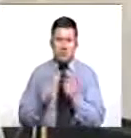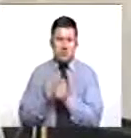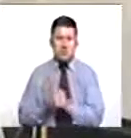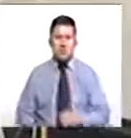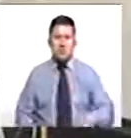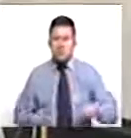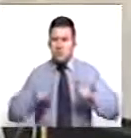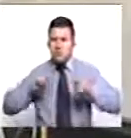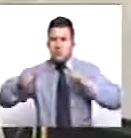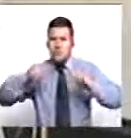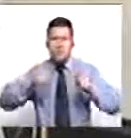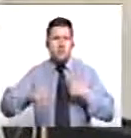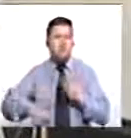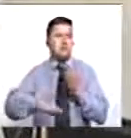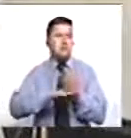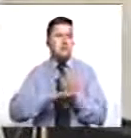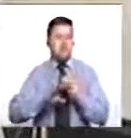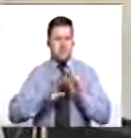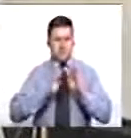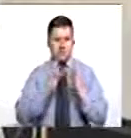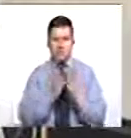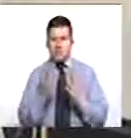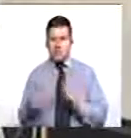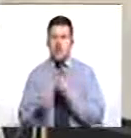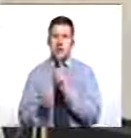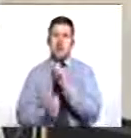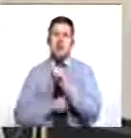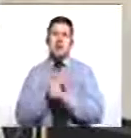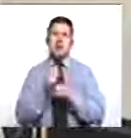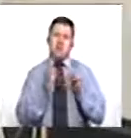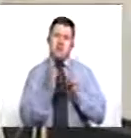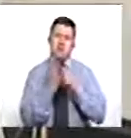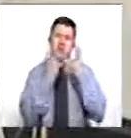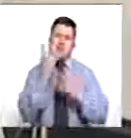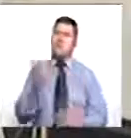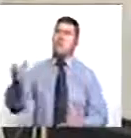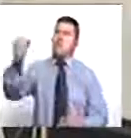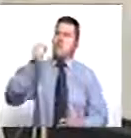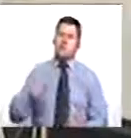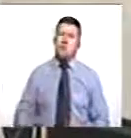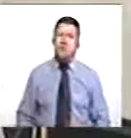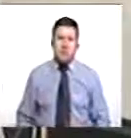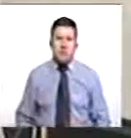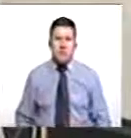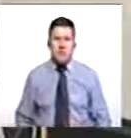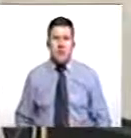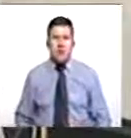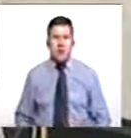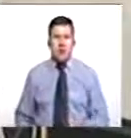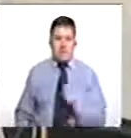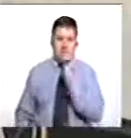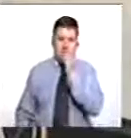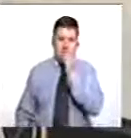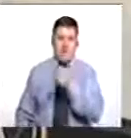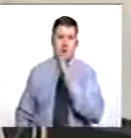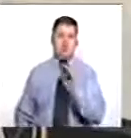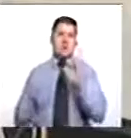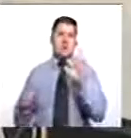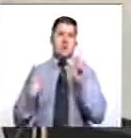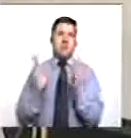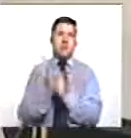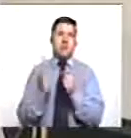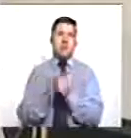este debate lo estamos pidiendo en la Comisión Sexta desde el año 2014. Con el día de mañana serían 6 veces